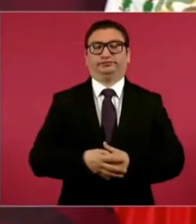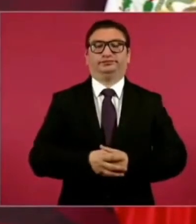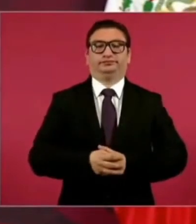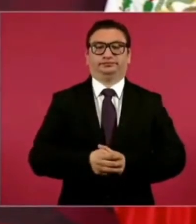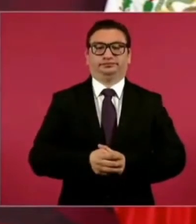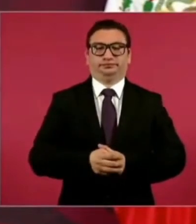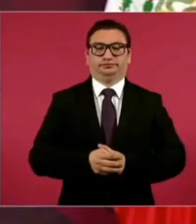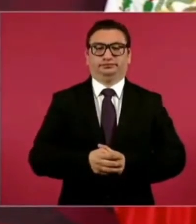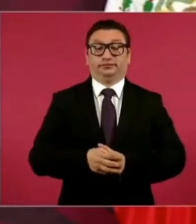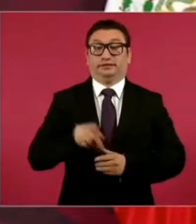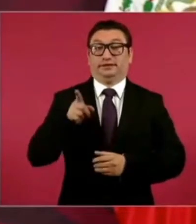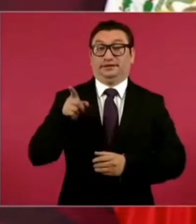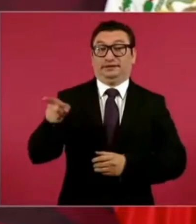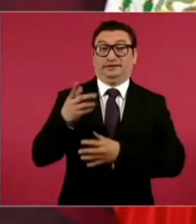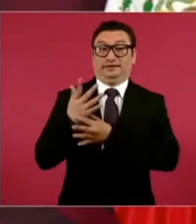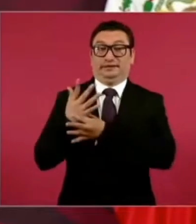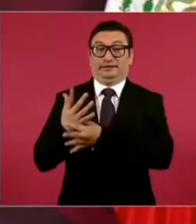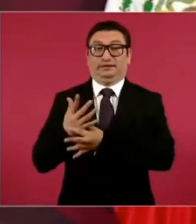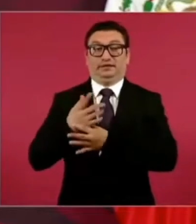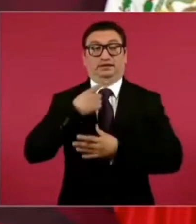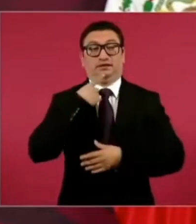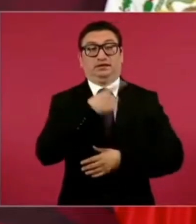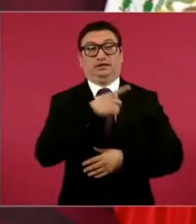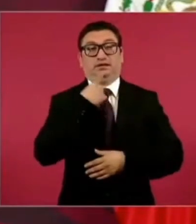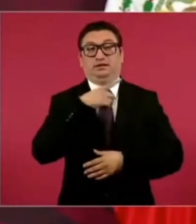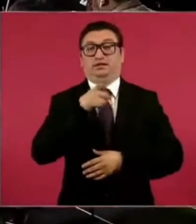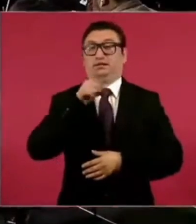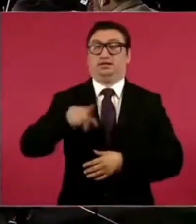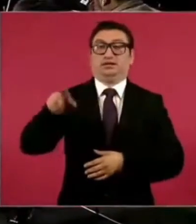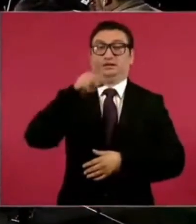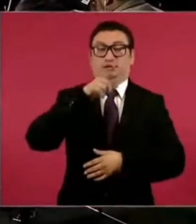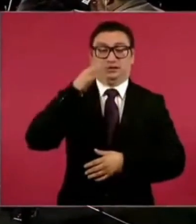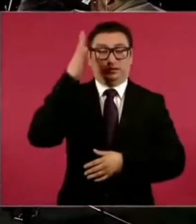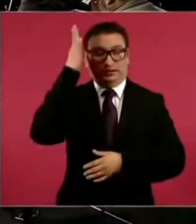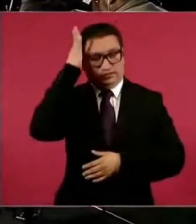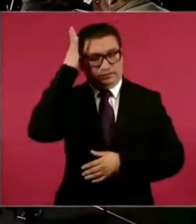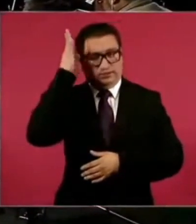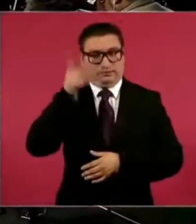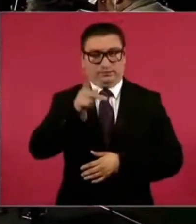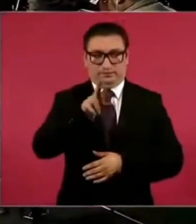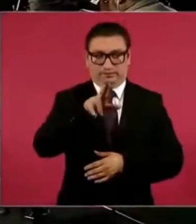Y él ha acusado a los líderes del PRI y del PAN,